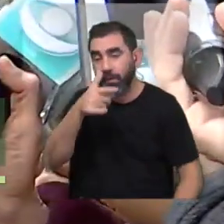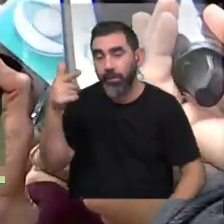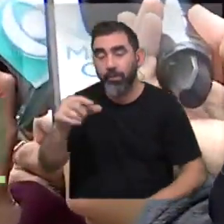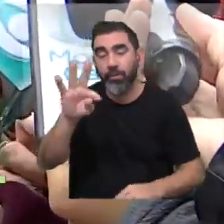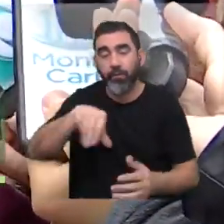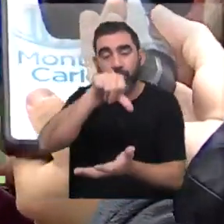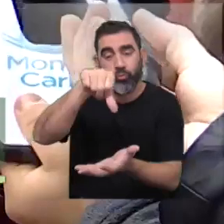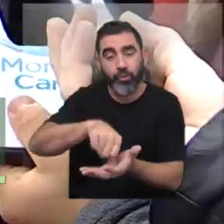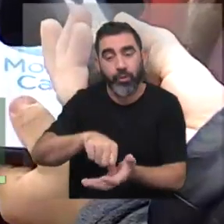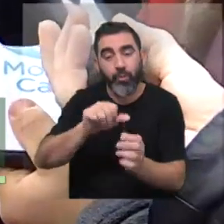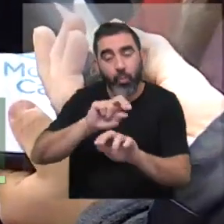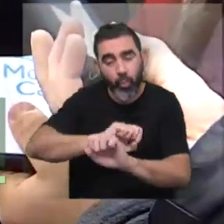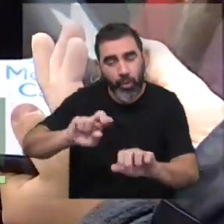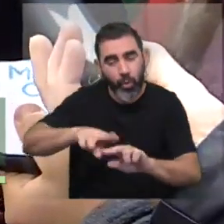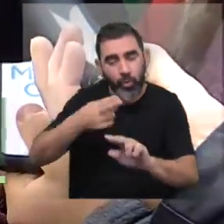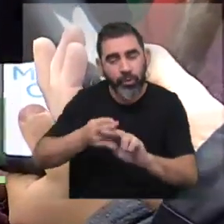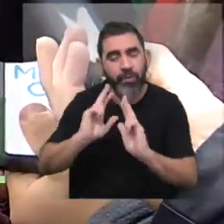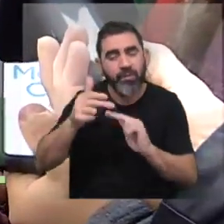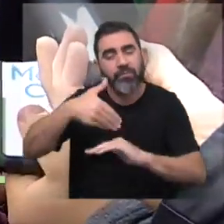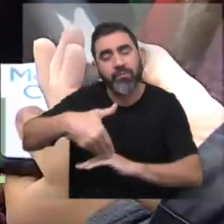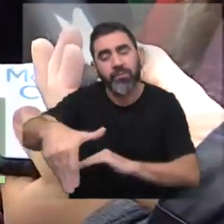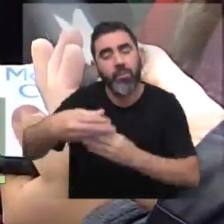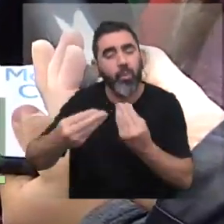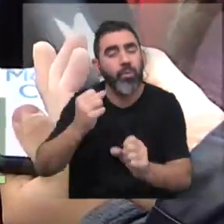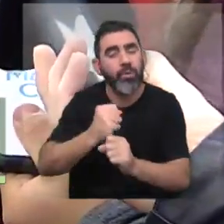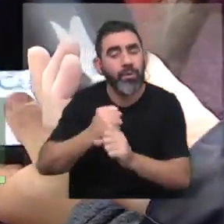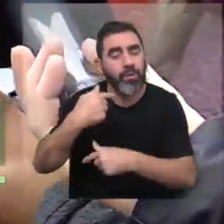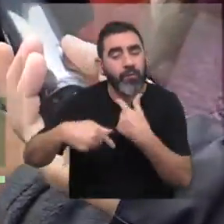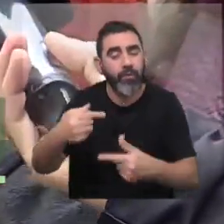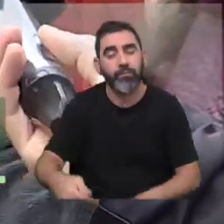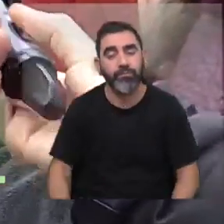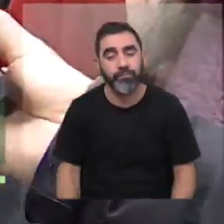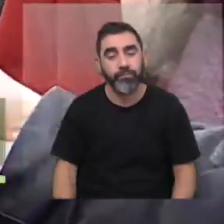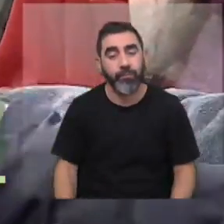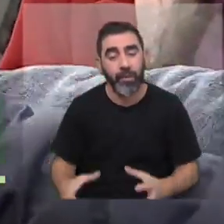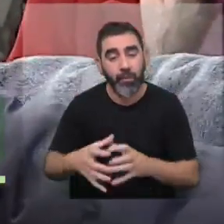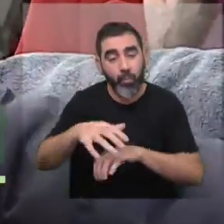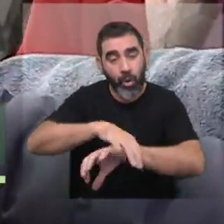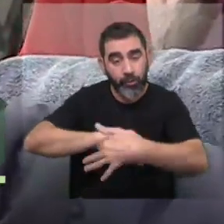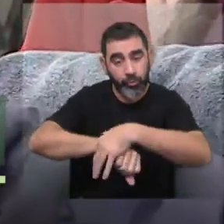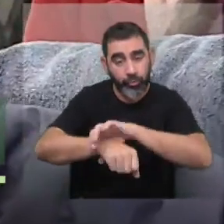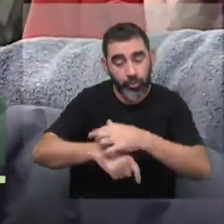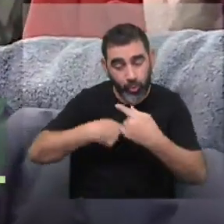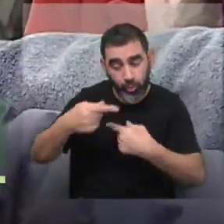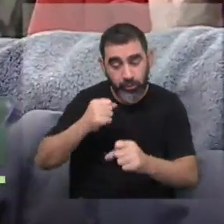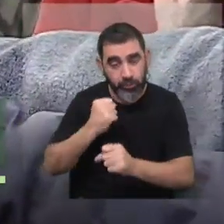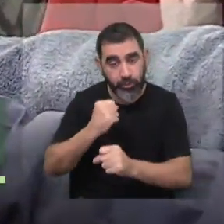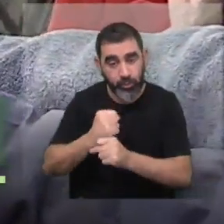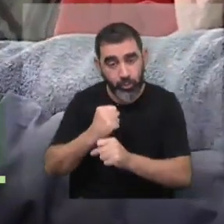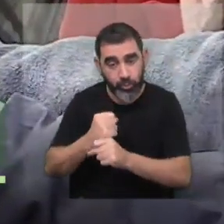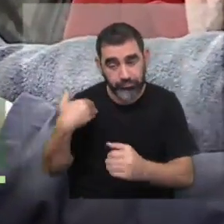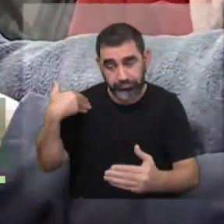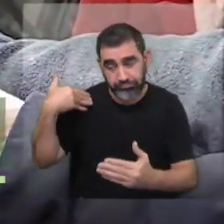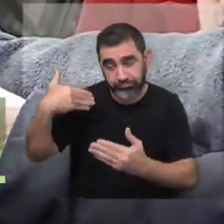tv ciudad puede reiterar que va a pasar en las próximas horas el trabajo que se va a realizar el equipo de antropólogos va a seguir va a seguir trabajando como lo vino